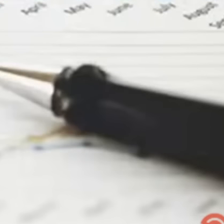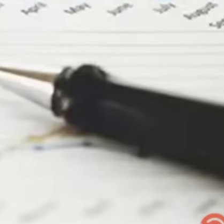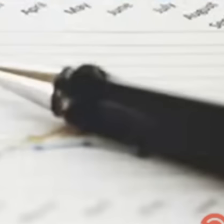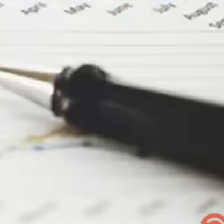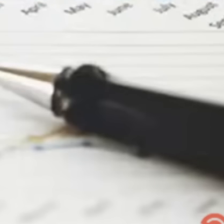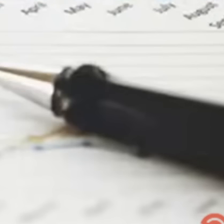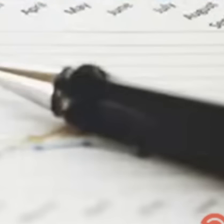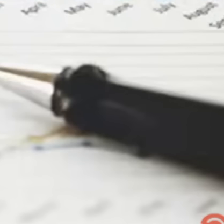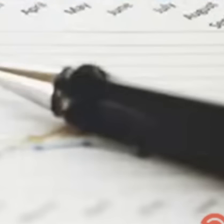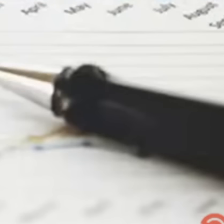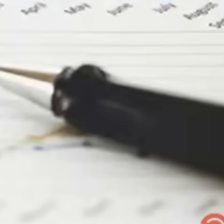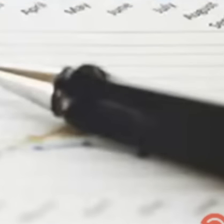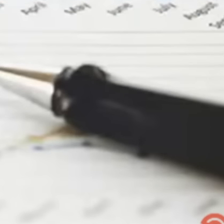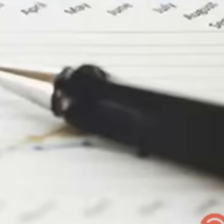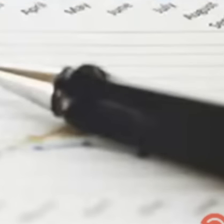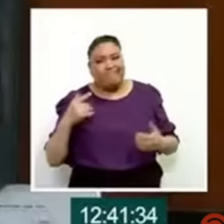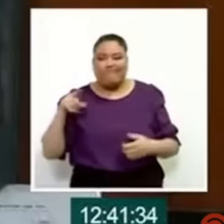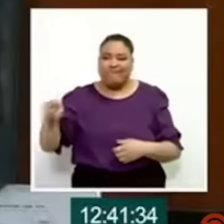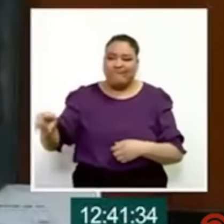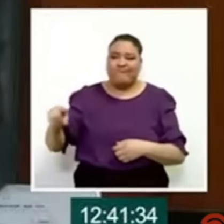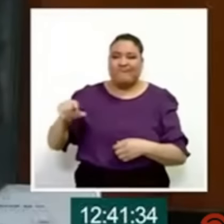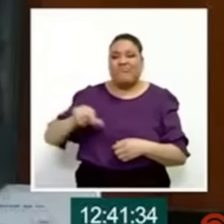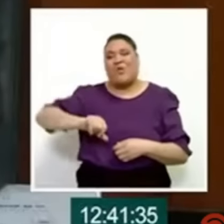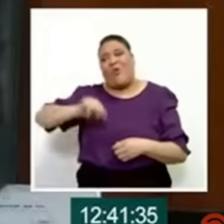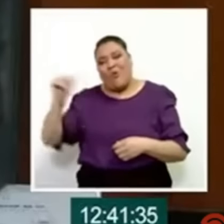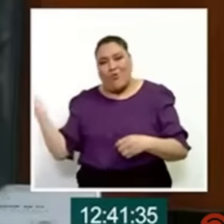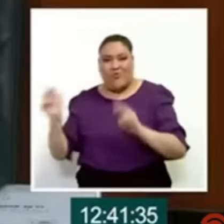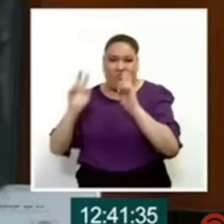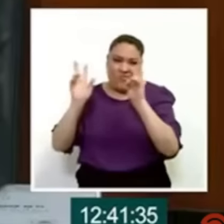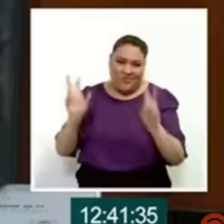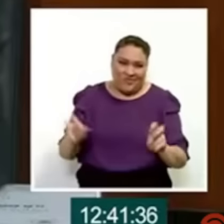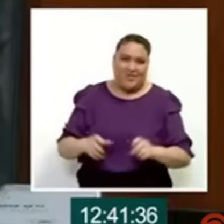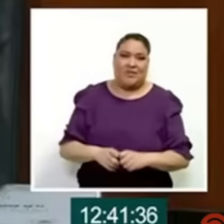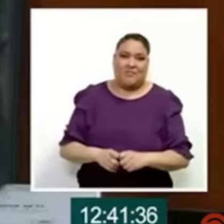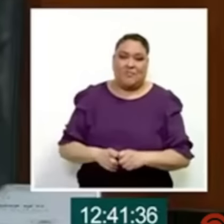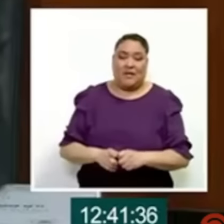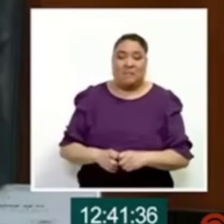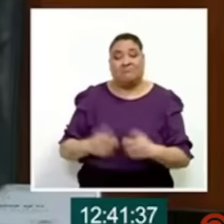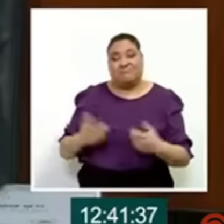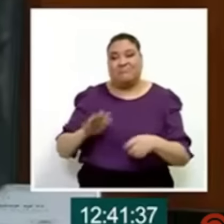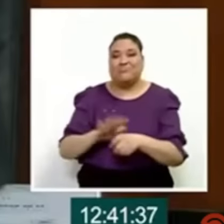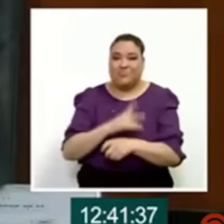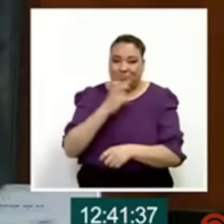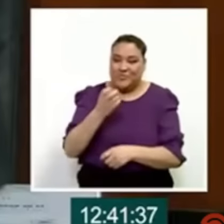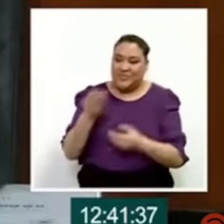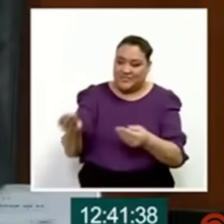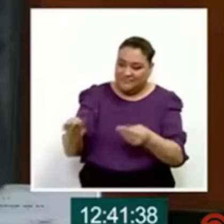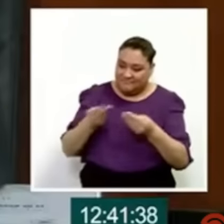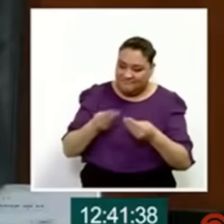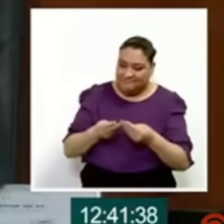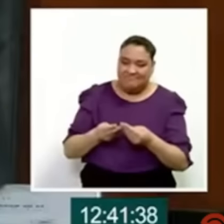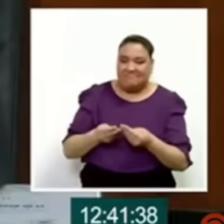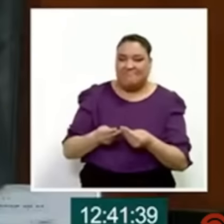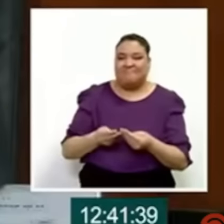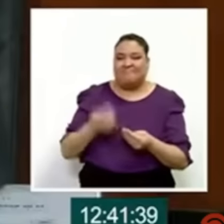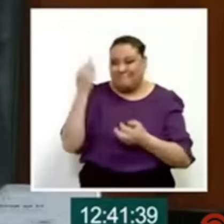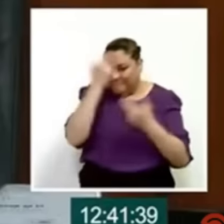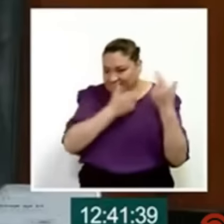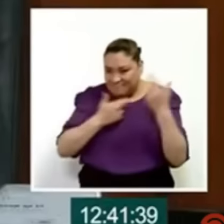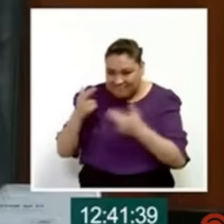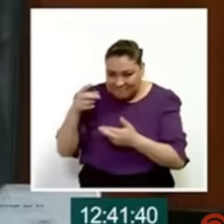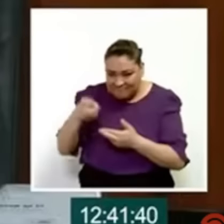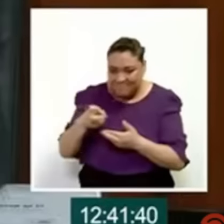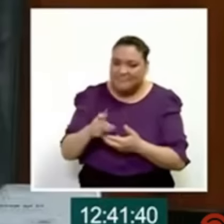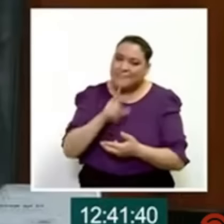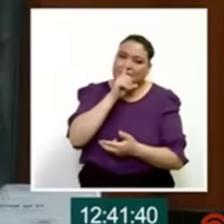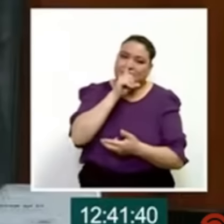esté interviniendo. Si eso ya se resolvió en un tribunal inferior, pues ya, ya no tienen por qué llegar a la Suprema